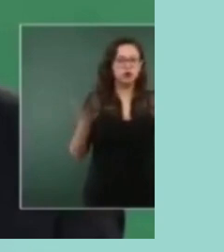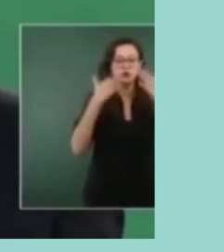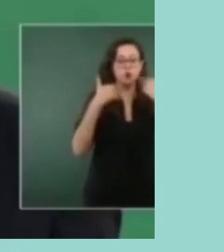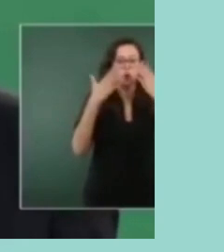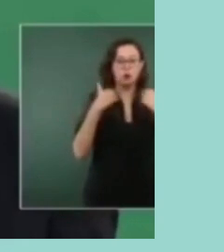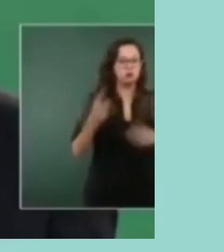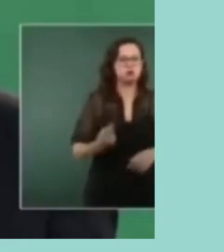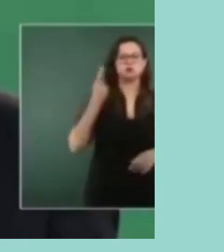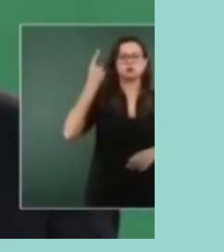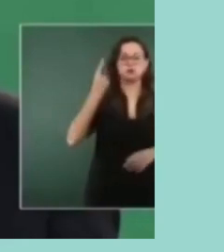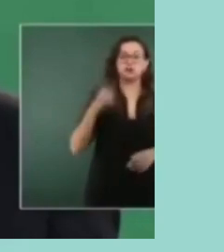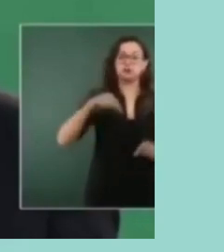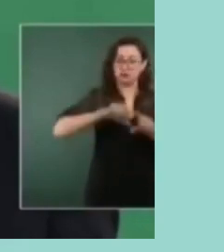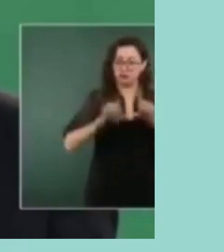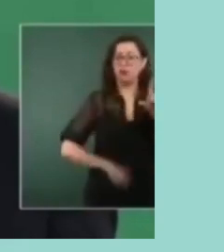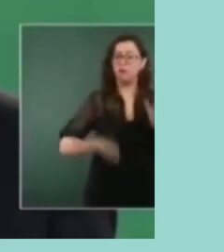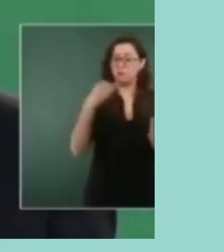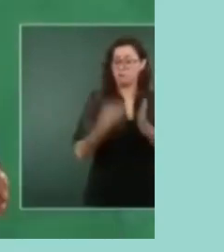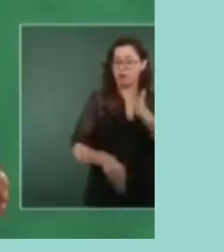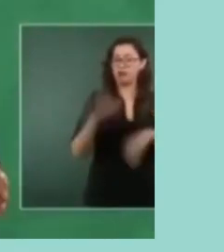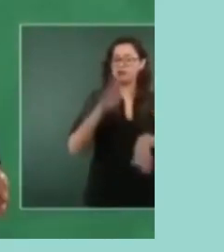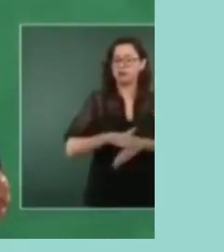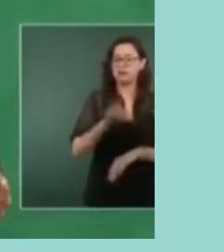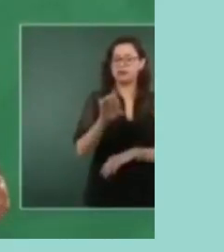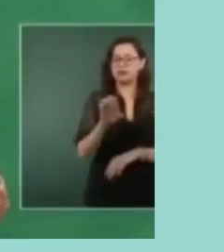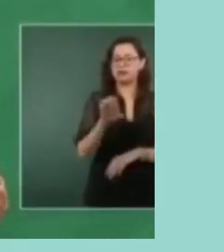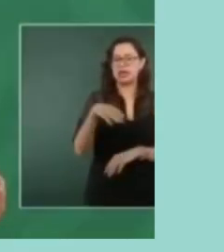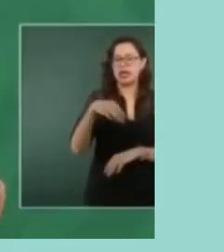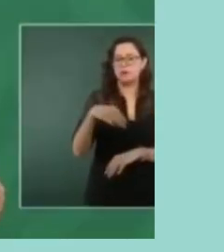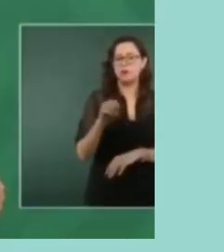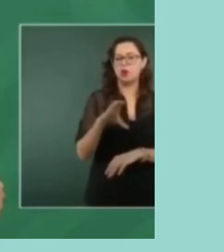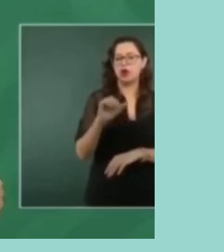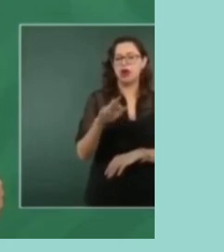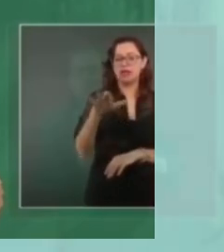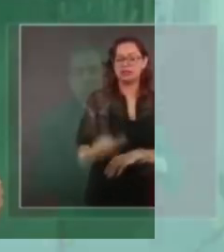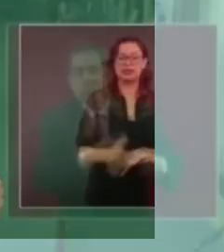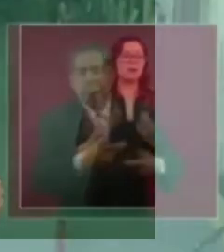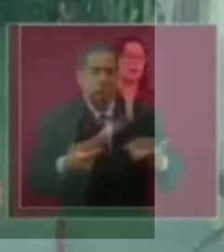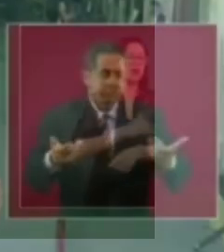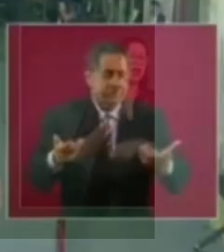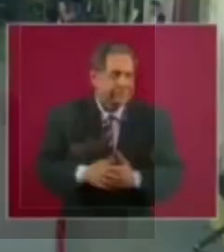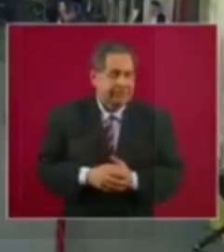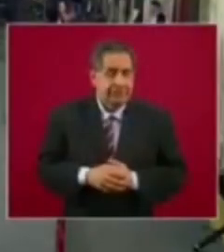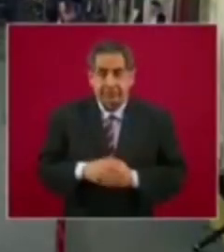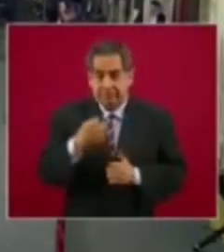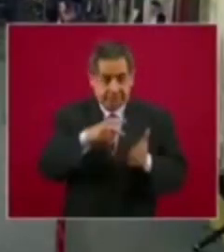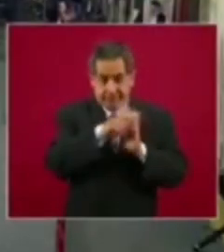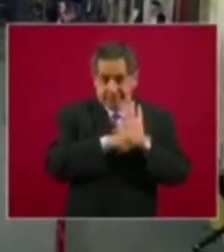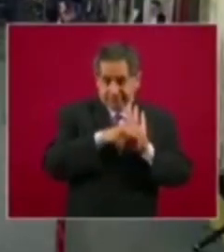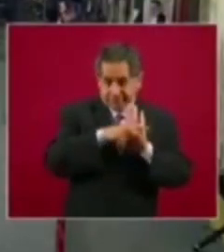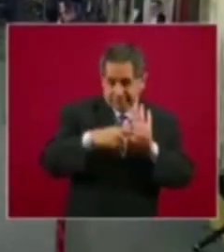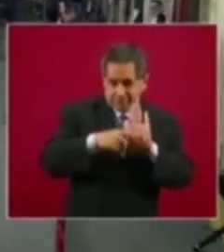Nos hace falta la democracia. No hemos tenido democracia en siglos. Se ha difundido el video,